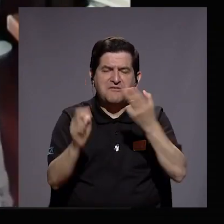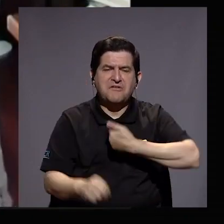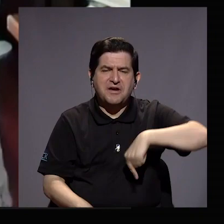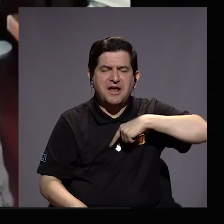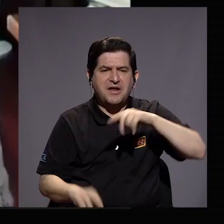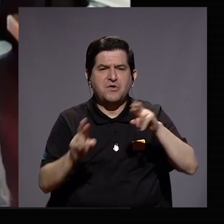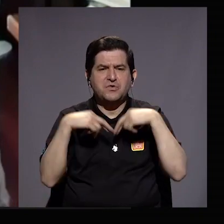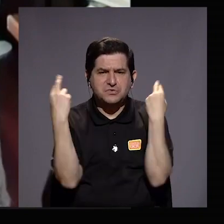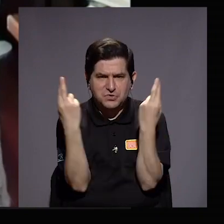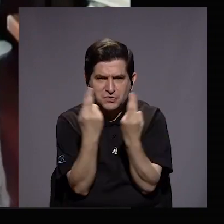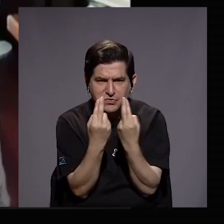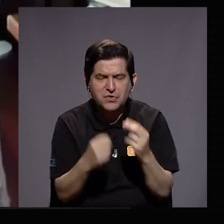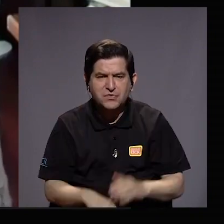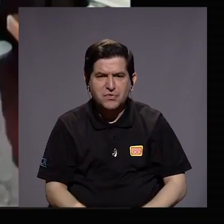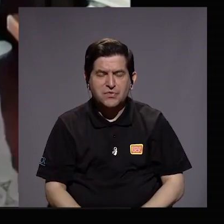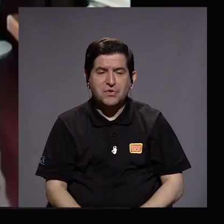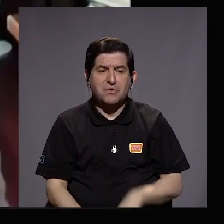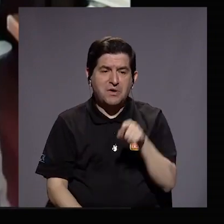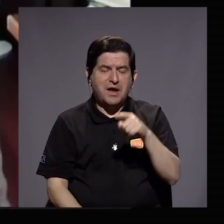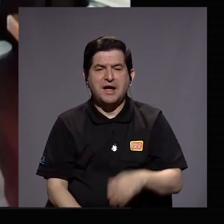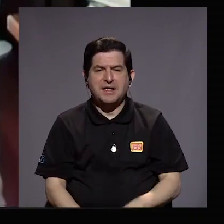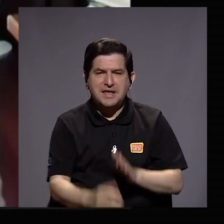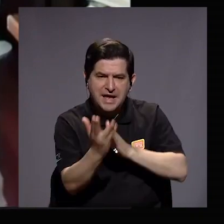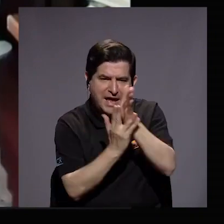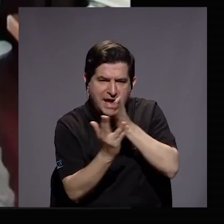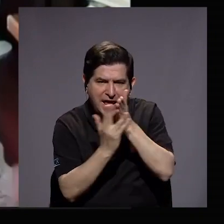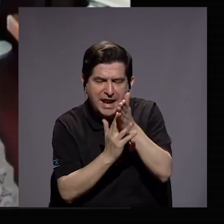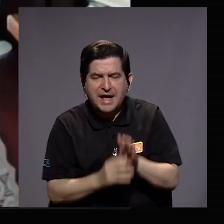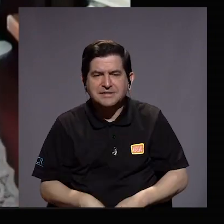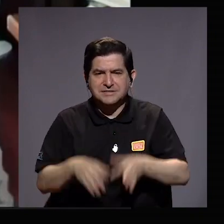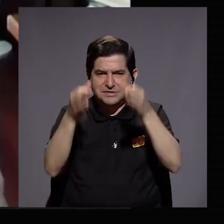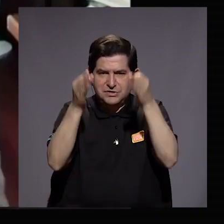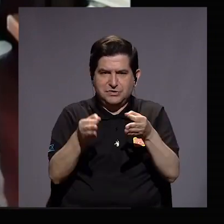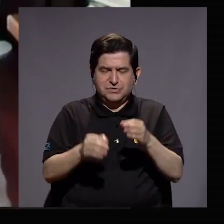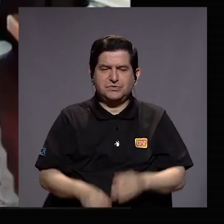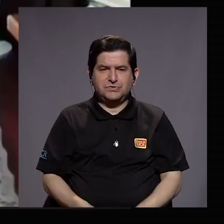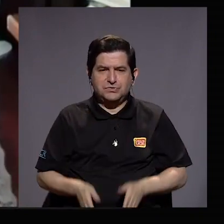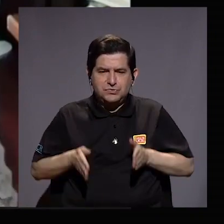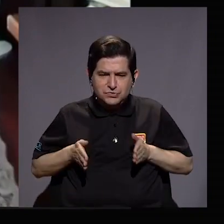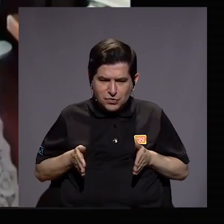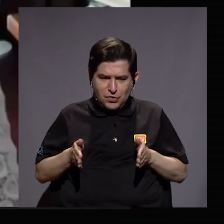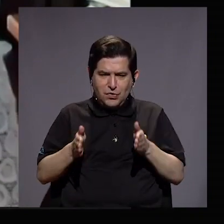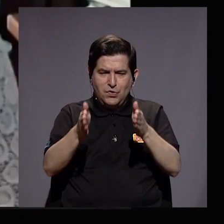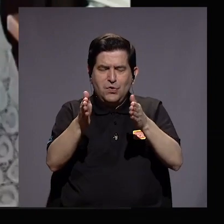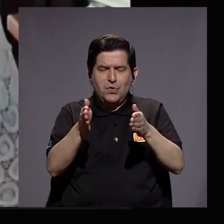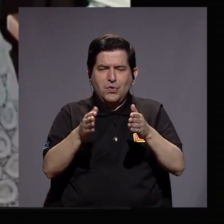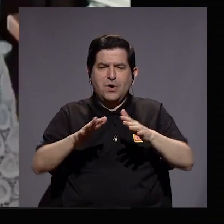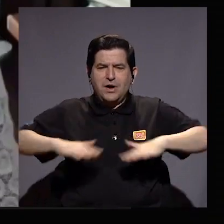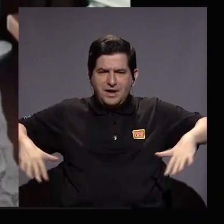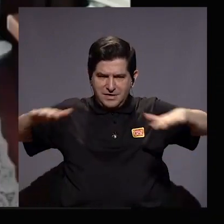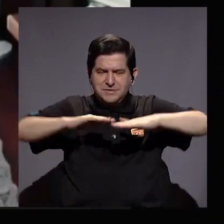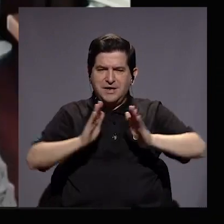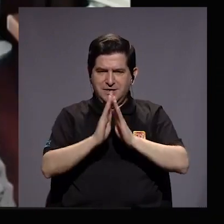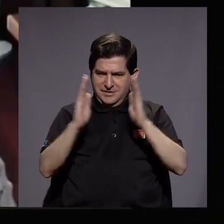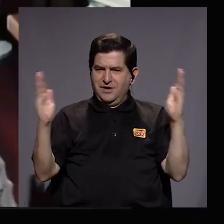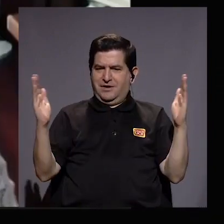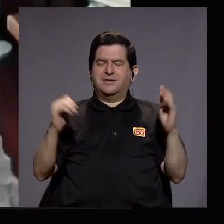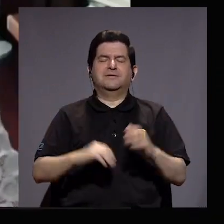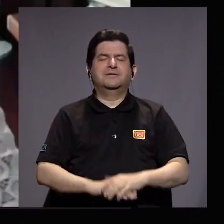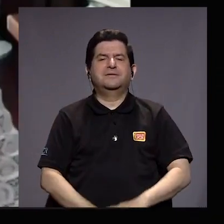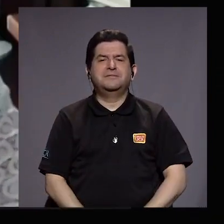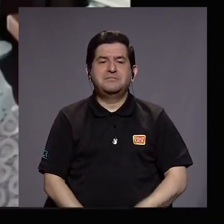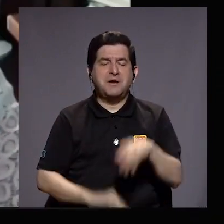en el vestíbulo, en los corredores que eran espaciosos. Podíamos ir a